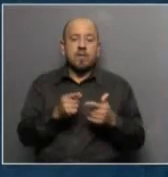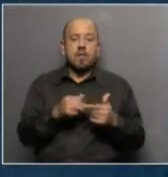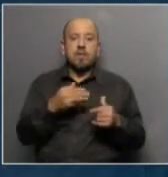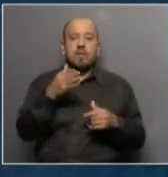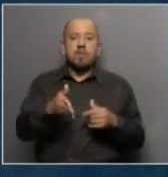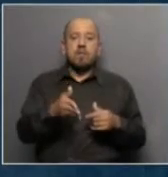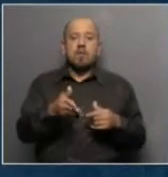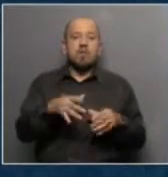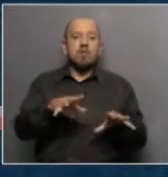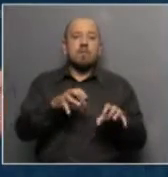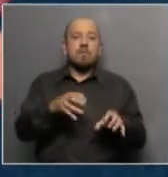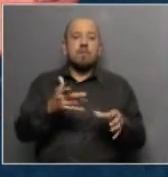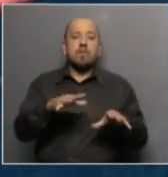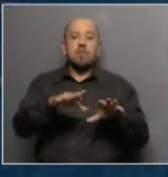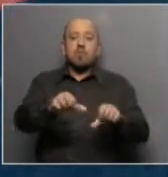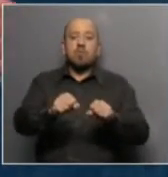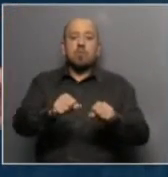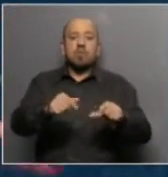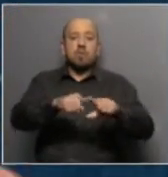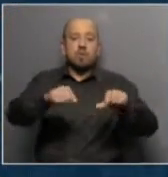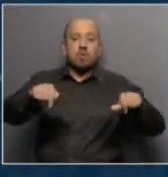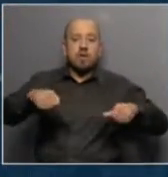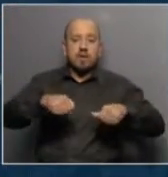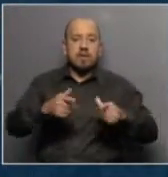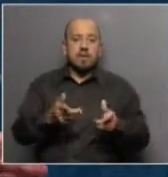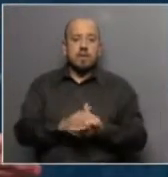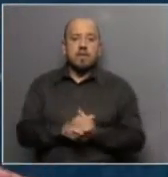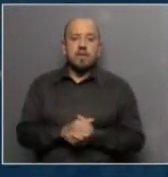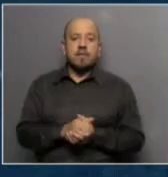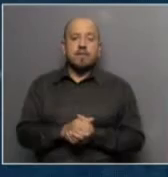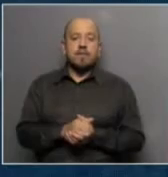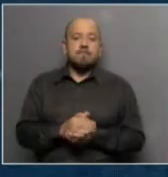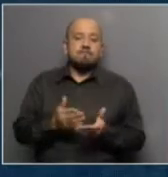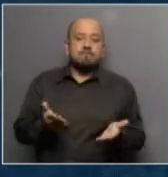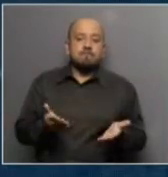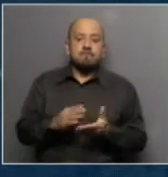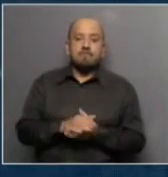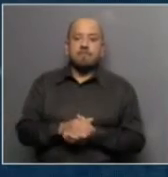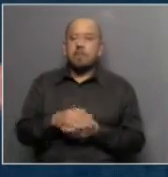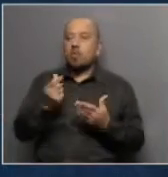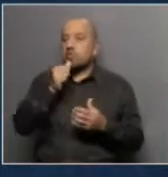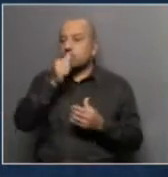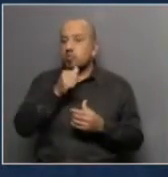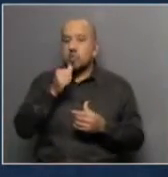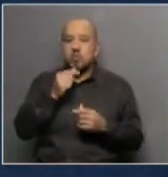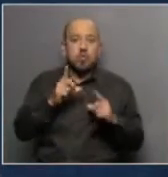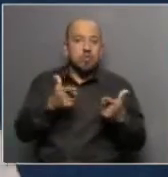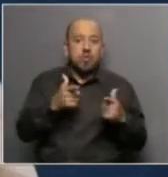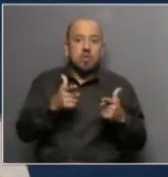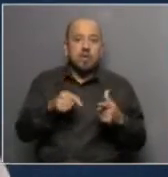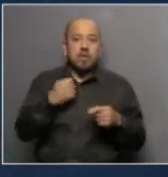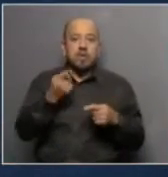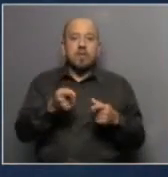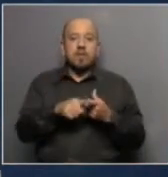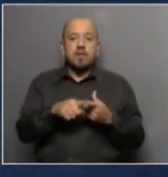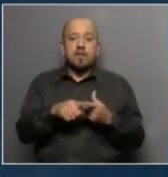fueron a algún lado a vivir y ocuparon un terreno. ¿Qué va a hacer? ¿Qué va a hacer? ¿Cuál es la alternativa? No hay otra. Flotar en el